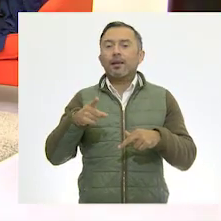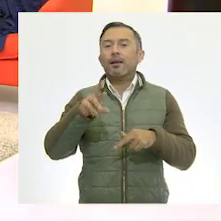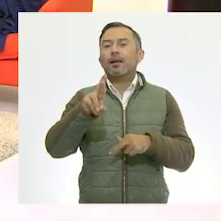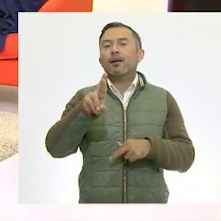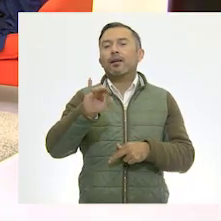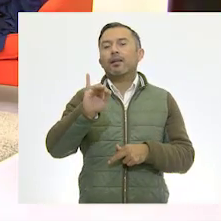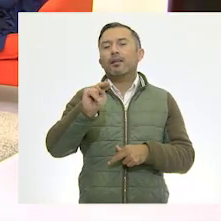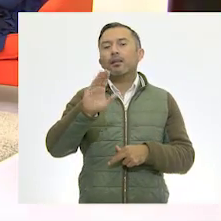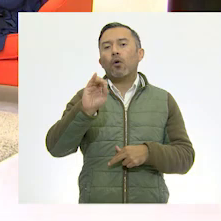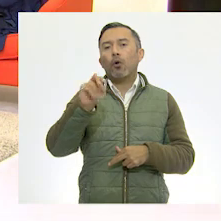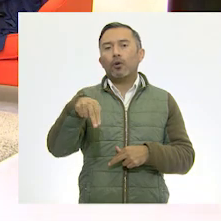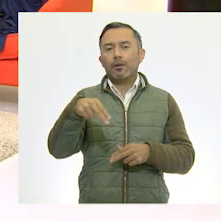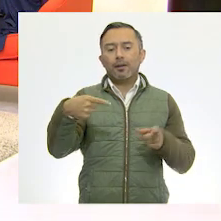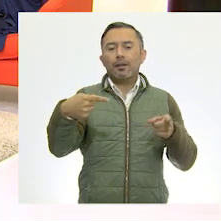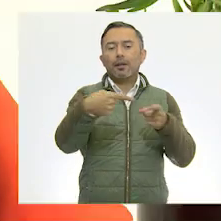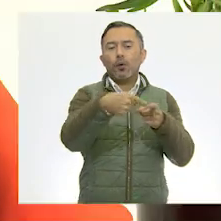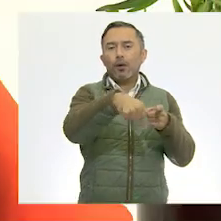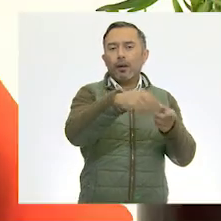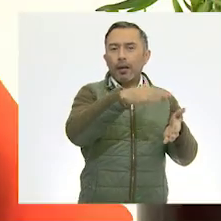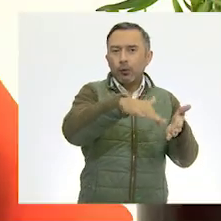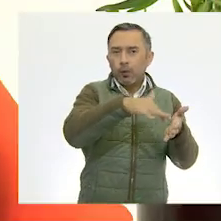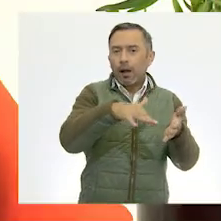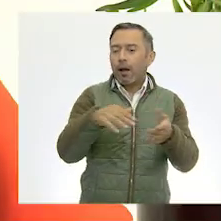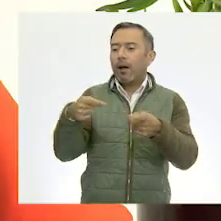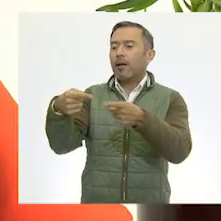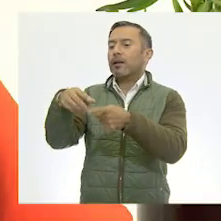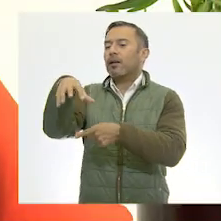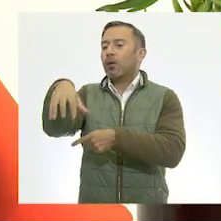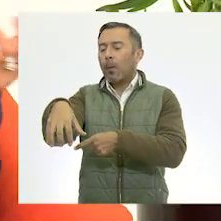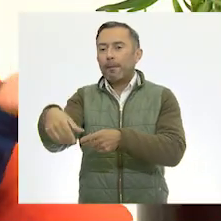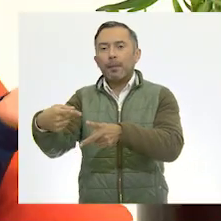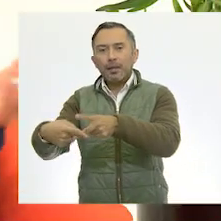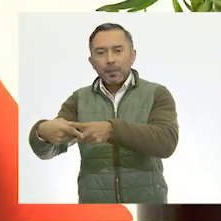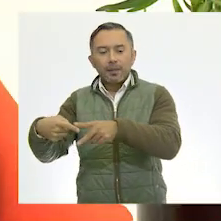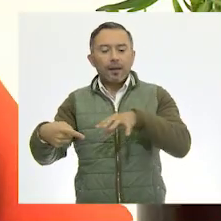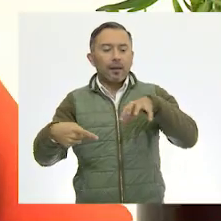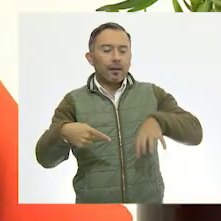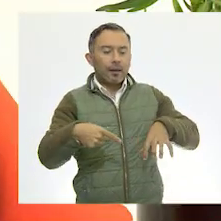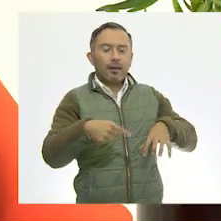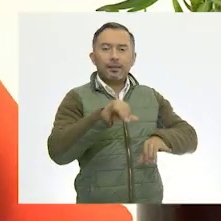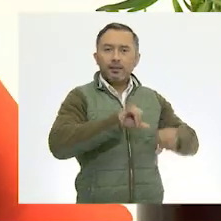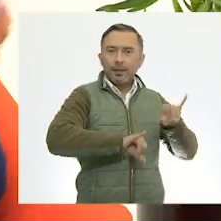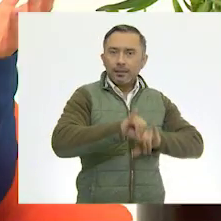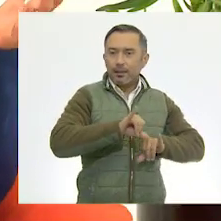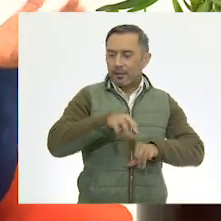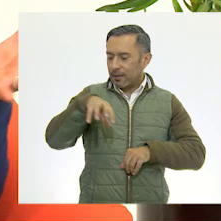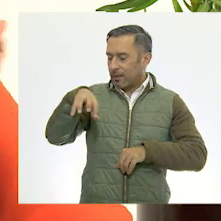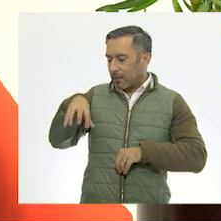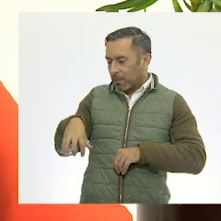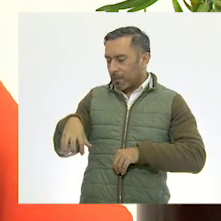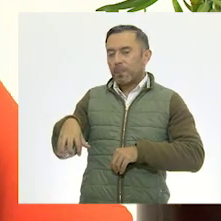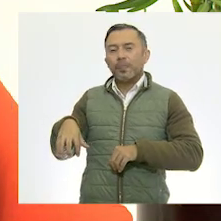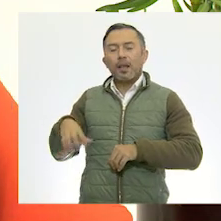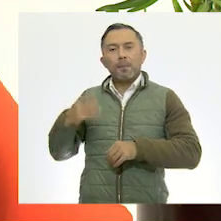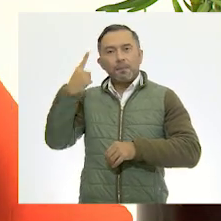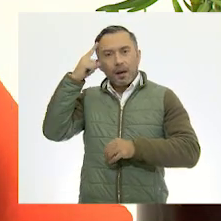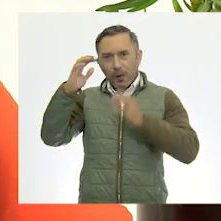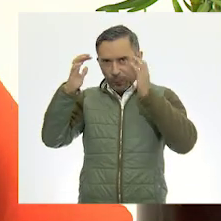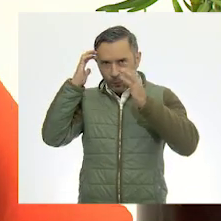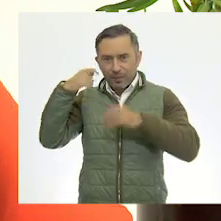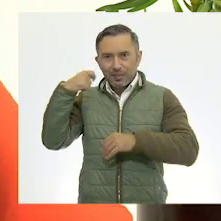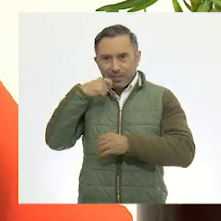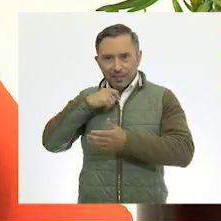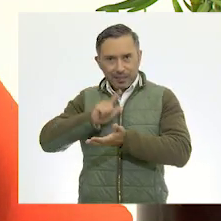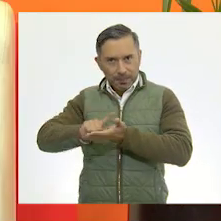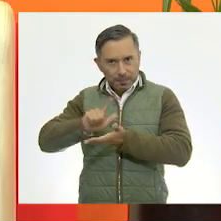tienen el rincón de matemáticas, el rincón de ciencias, el rincón de higiene personal, también pueden tener el rincón de